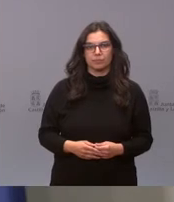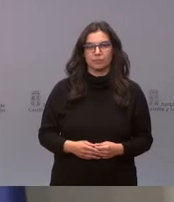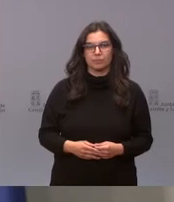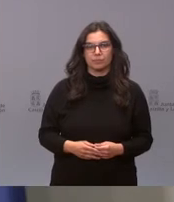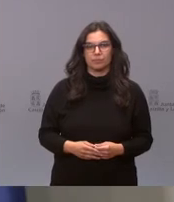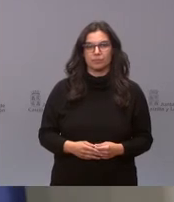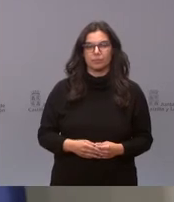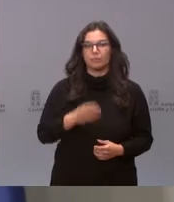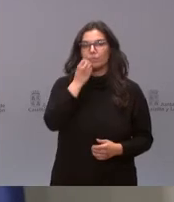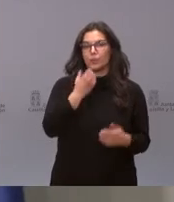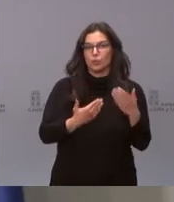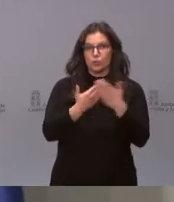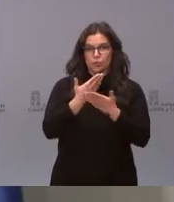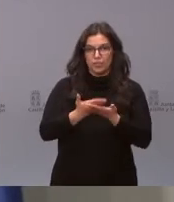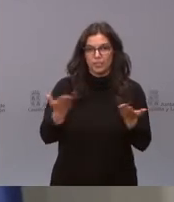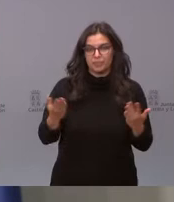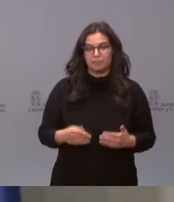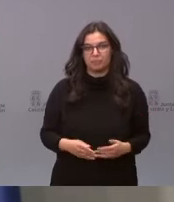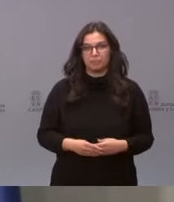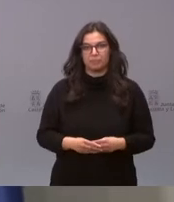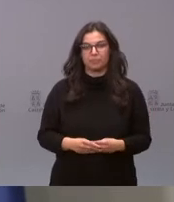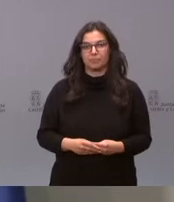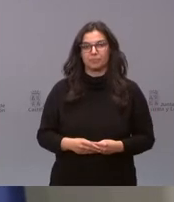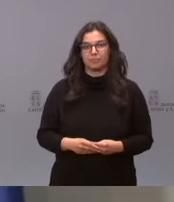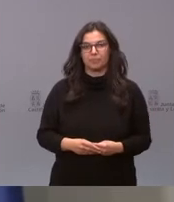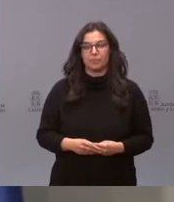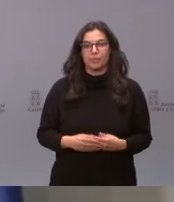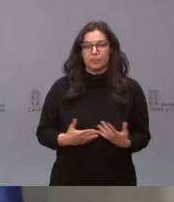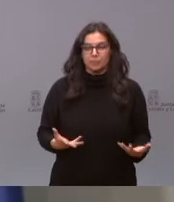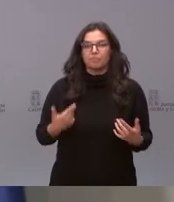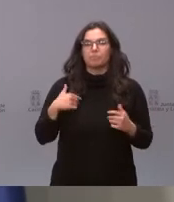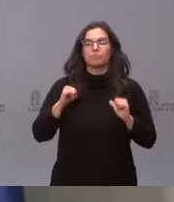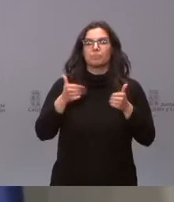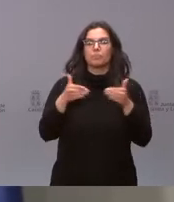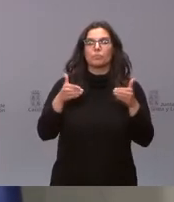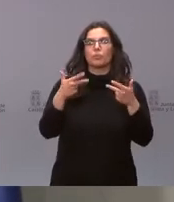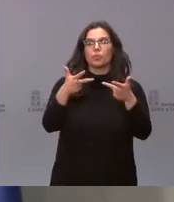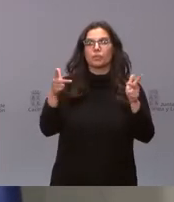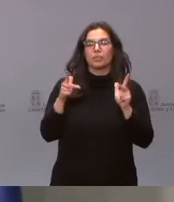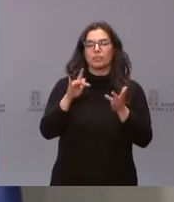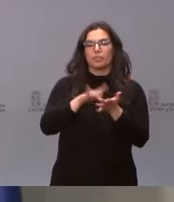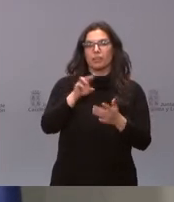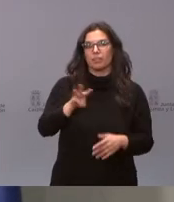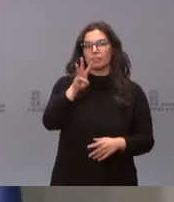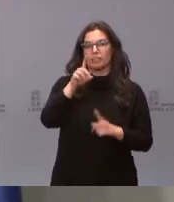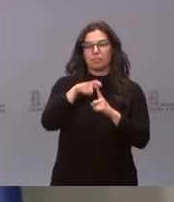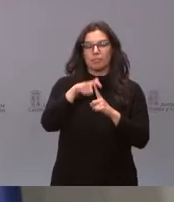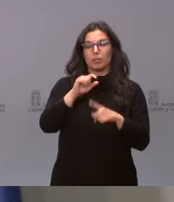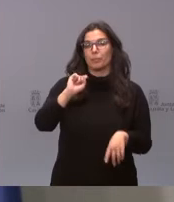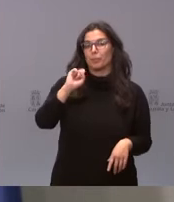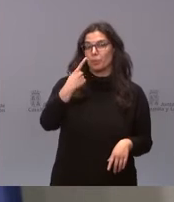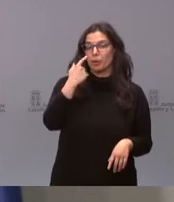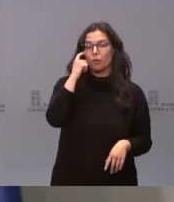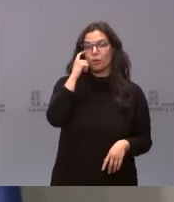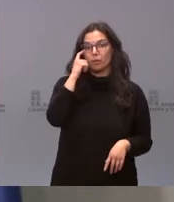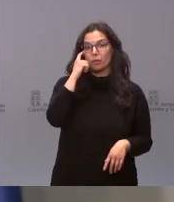buenos días a todos bueno iniciamos la rueda de prensa del 3 de mayo y lo primero que quiero